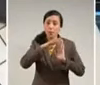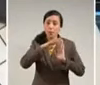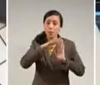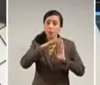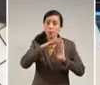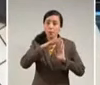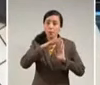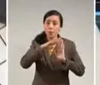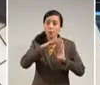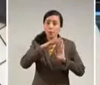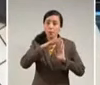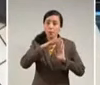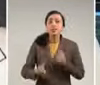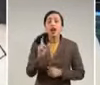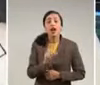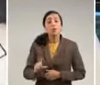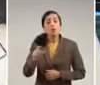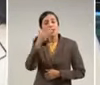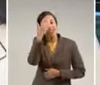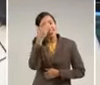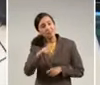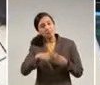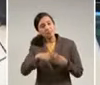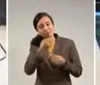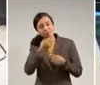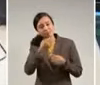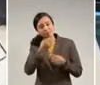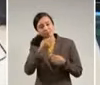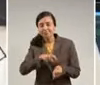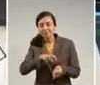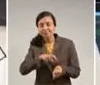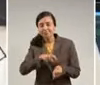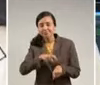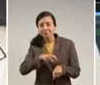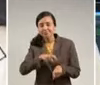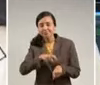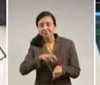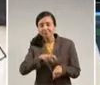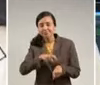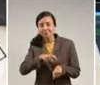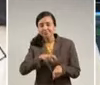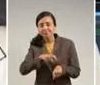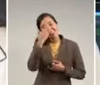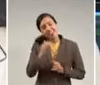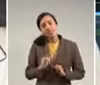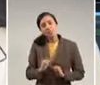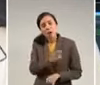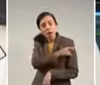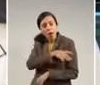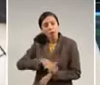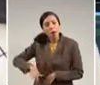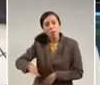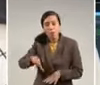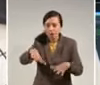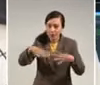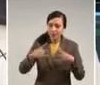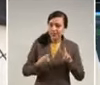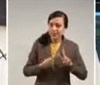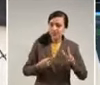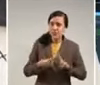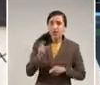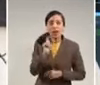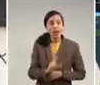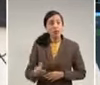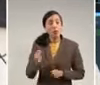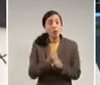Camagüey, por estar con nosotros en este momento y a agregar a esta información, actualizar a la teleaudiencia del país que Camagüey, los